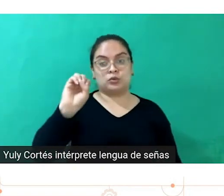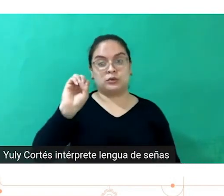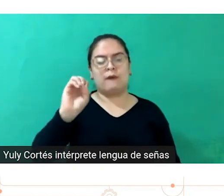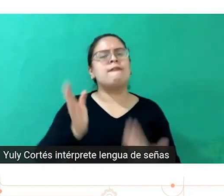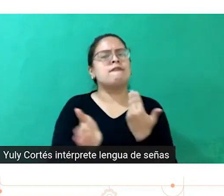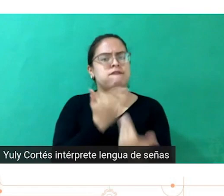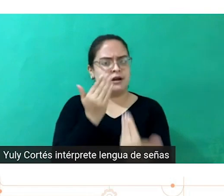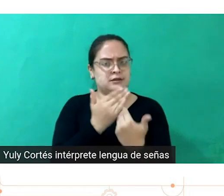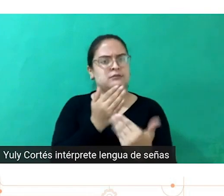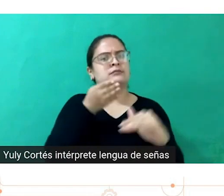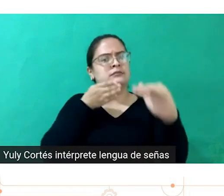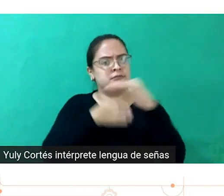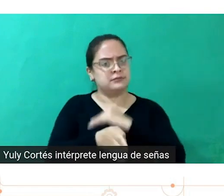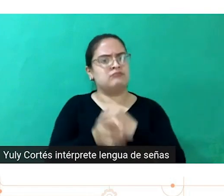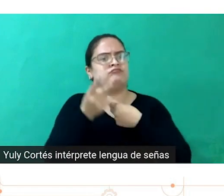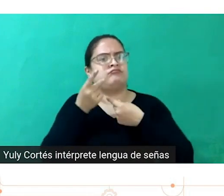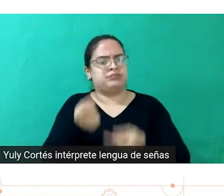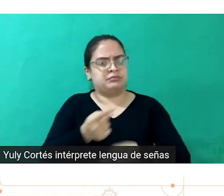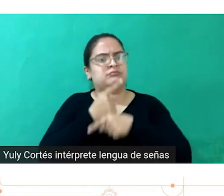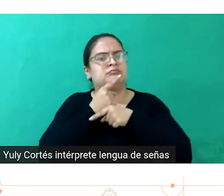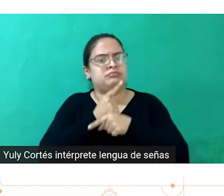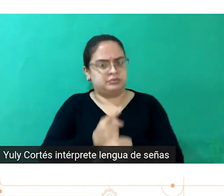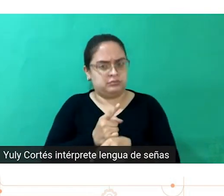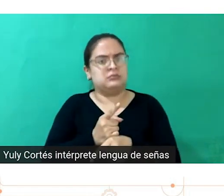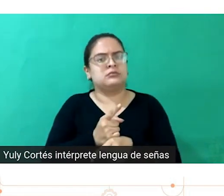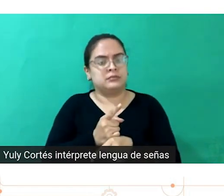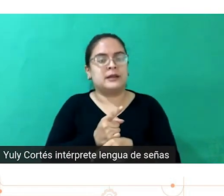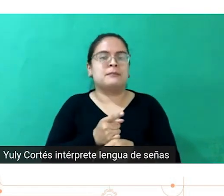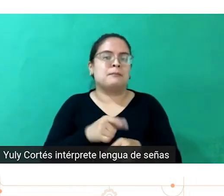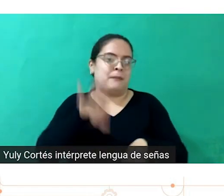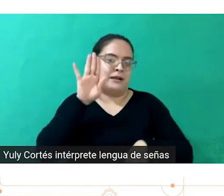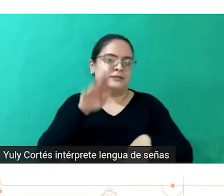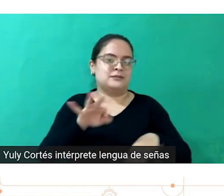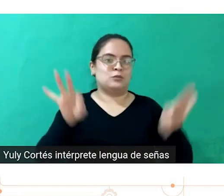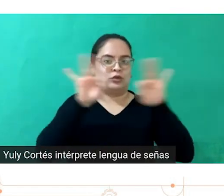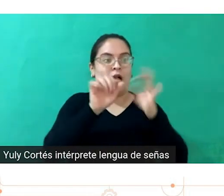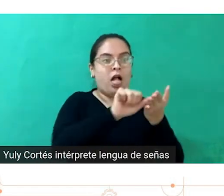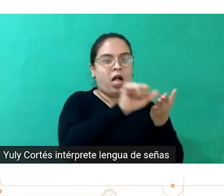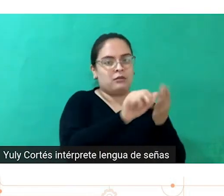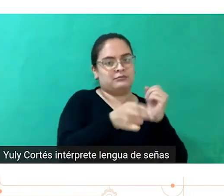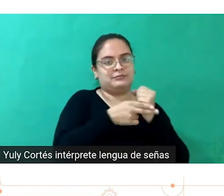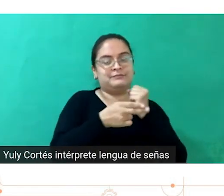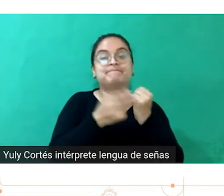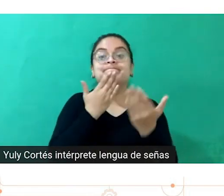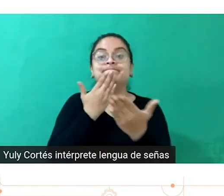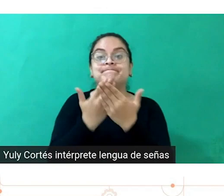fácil, ágil y sobre todo económica. Muchísimas gracias.